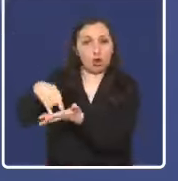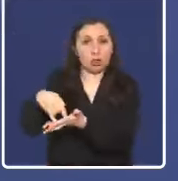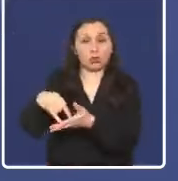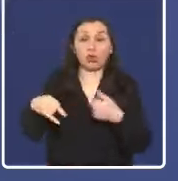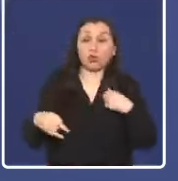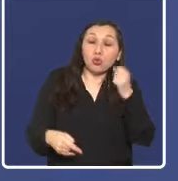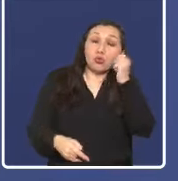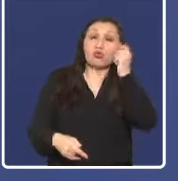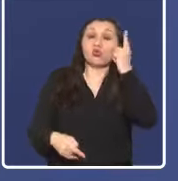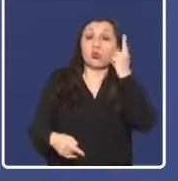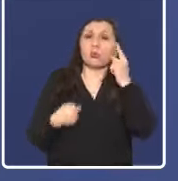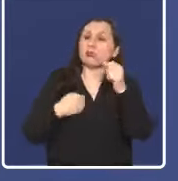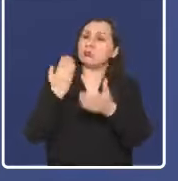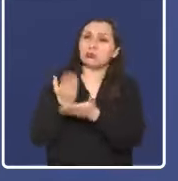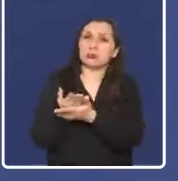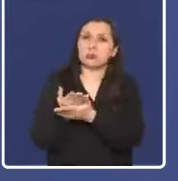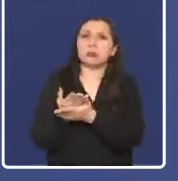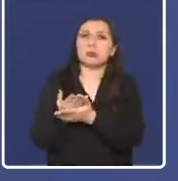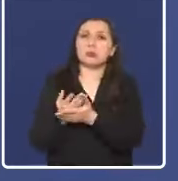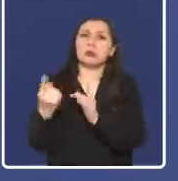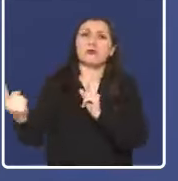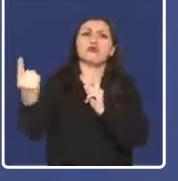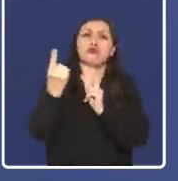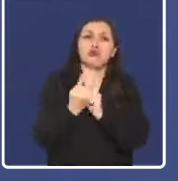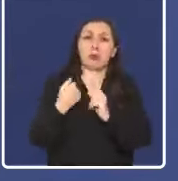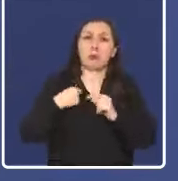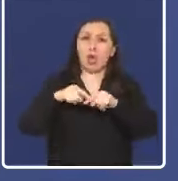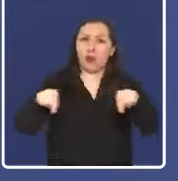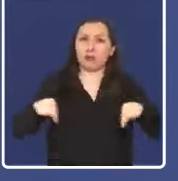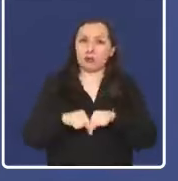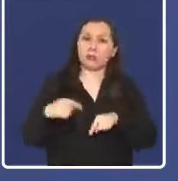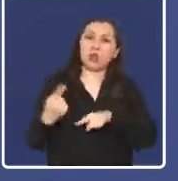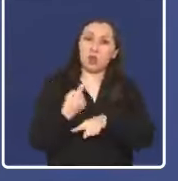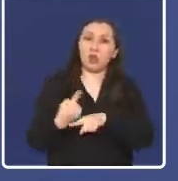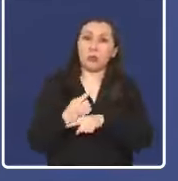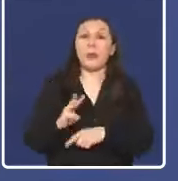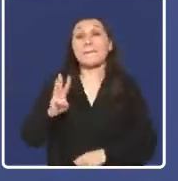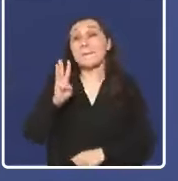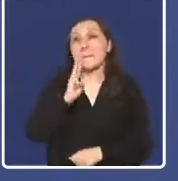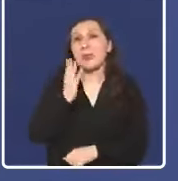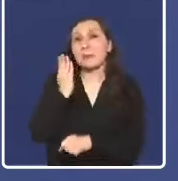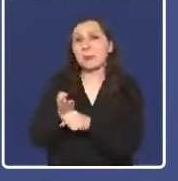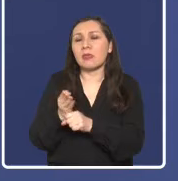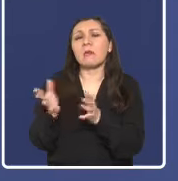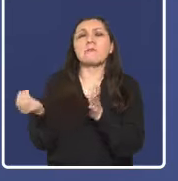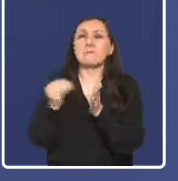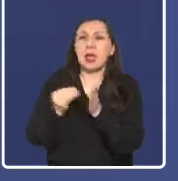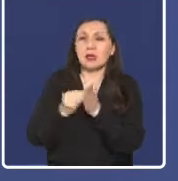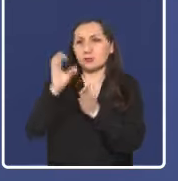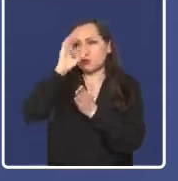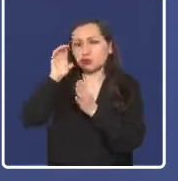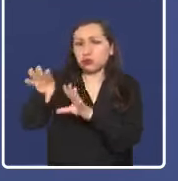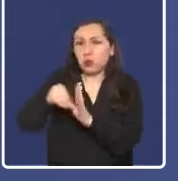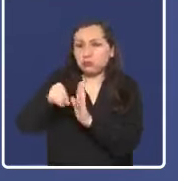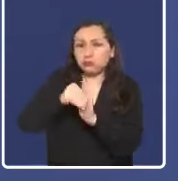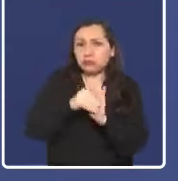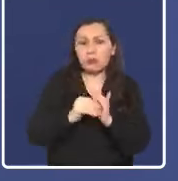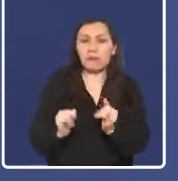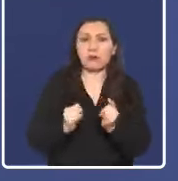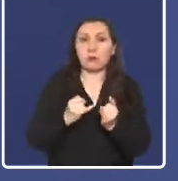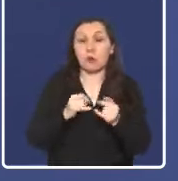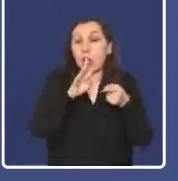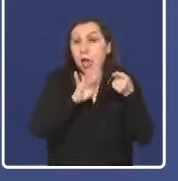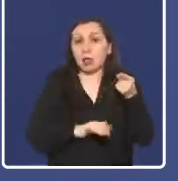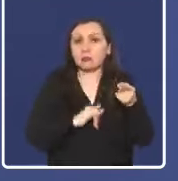apenas yo me entero, le exijo que vaya a mi oficina, conversamos. Durante el miércoles pido que se recaben antecedentes de una denuncia cuyas características